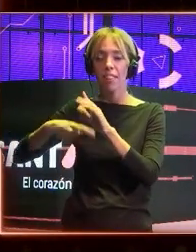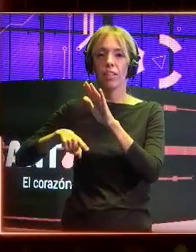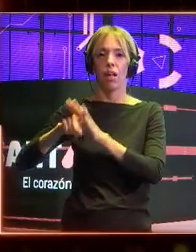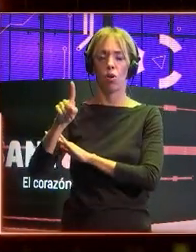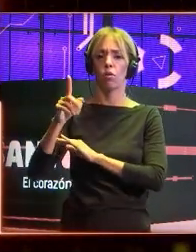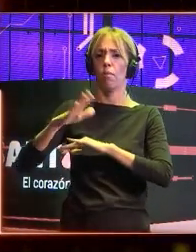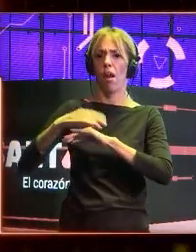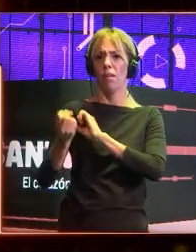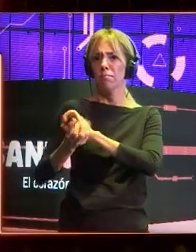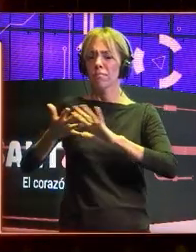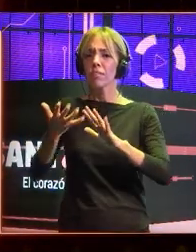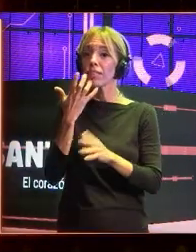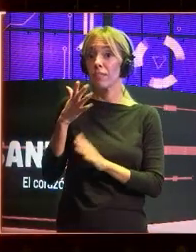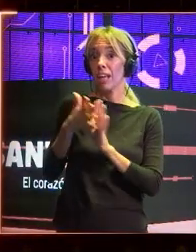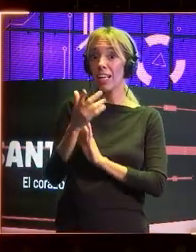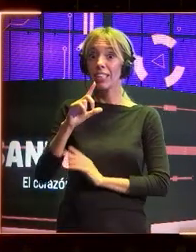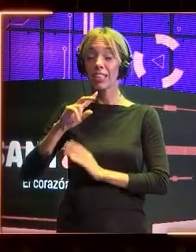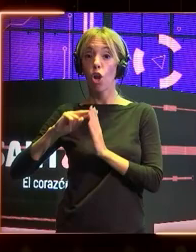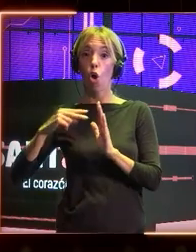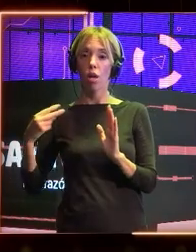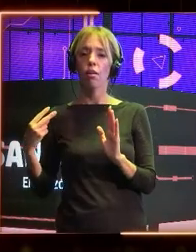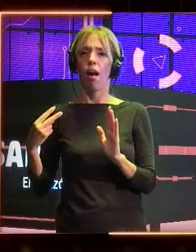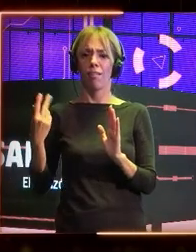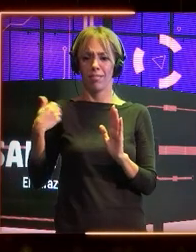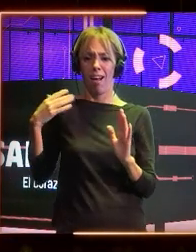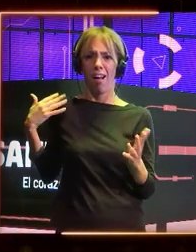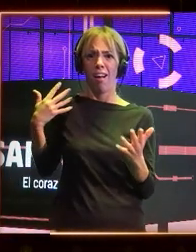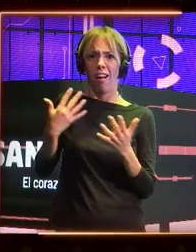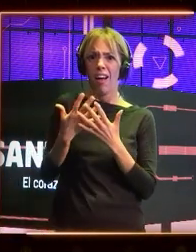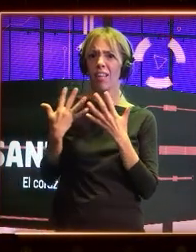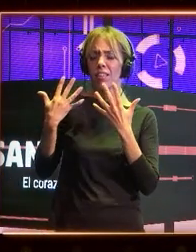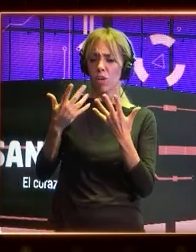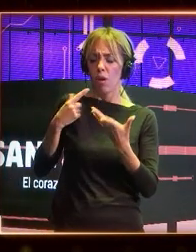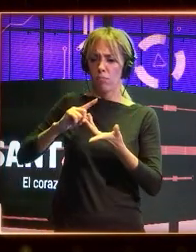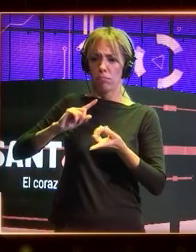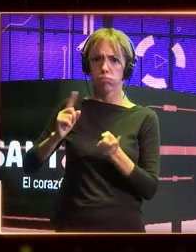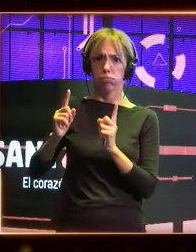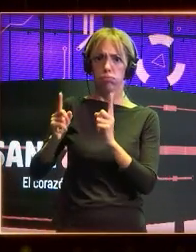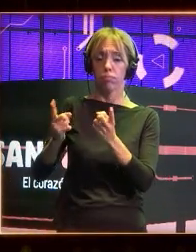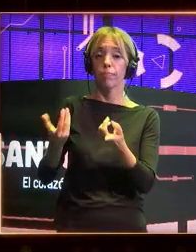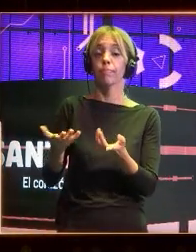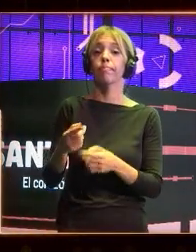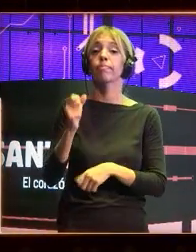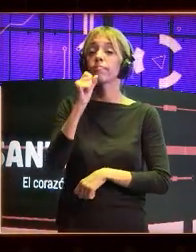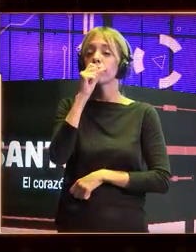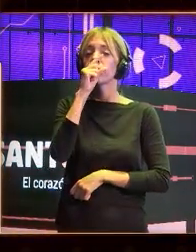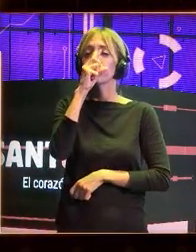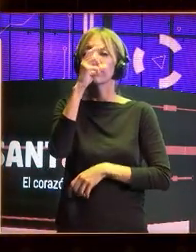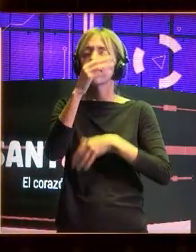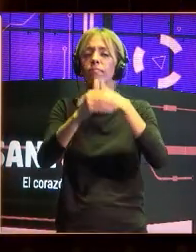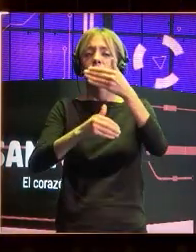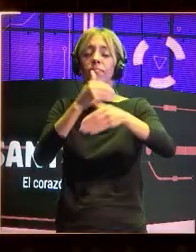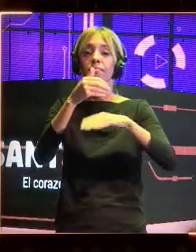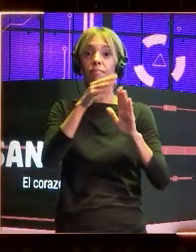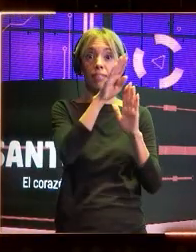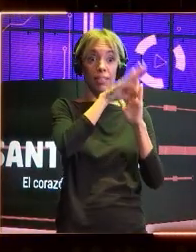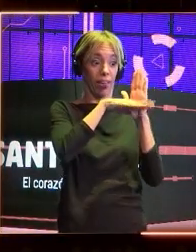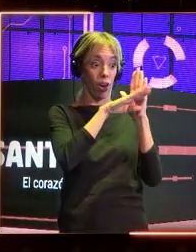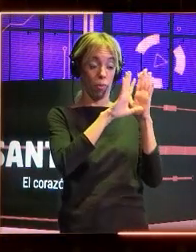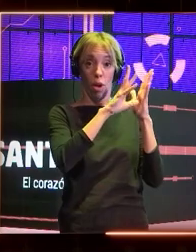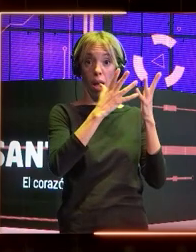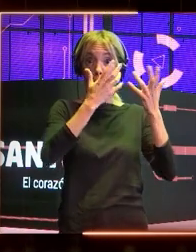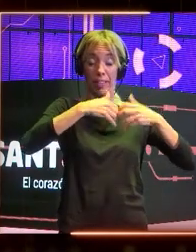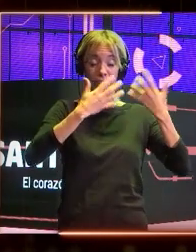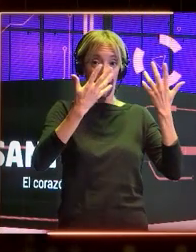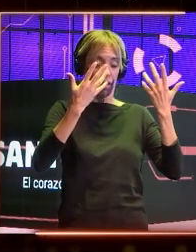a la aceleración que la tecnología lleva experimentando durante estas décadas con el paso de los años vamos a poder aplicar muchos de estos algoritmos de aprendizaje